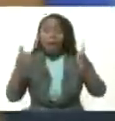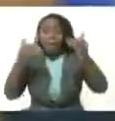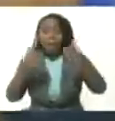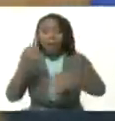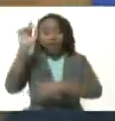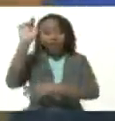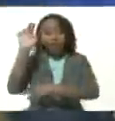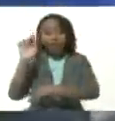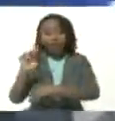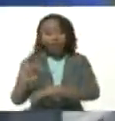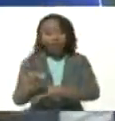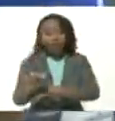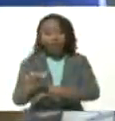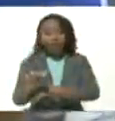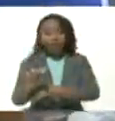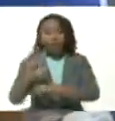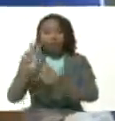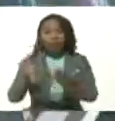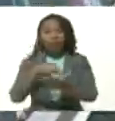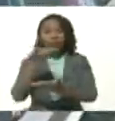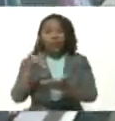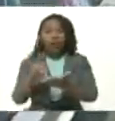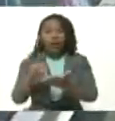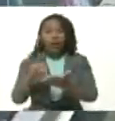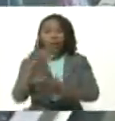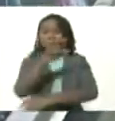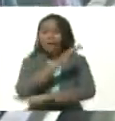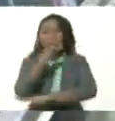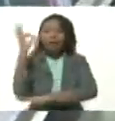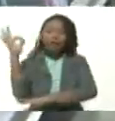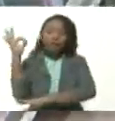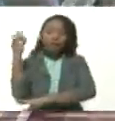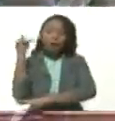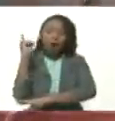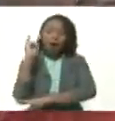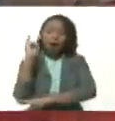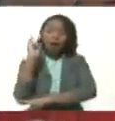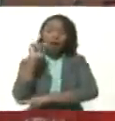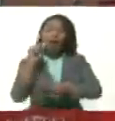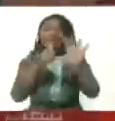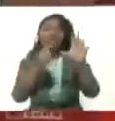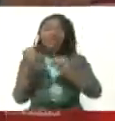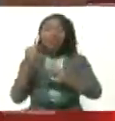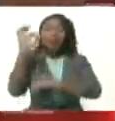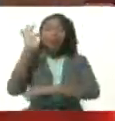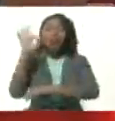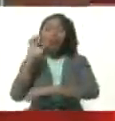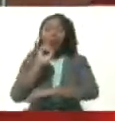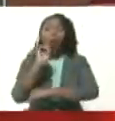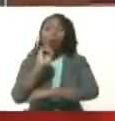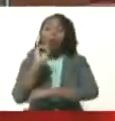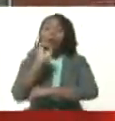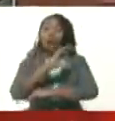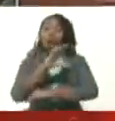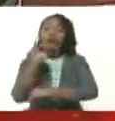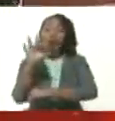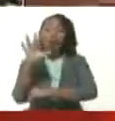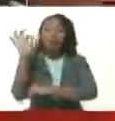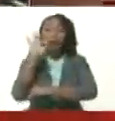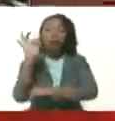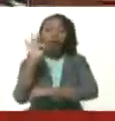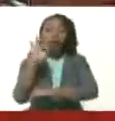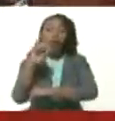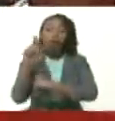¿ok? A nivel nacional. En Barquisimeto tiene el 60% o el 55% y aquí tenemos el